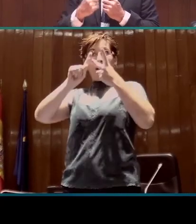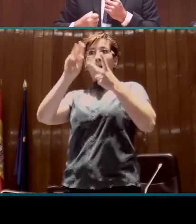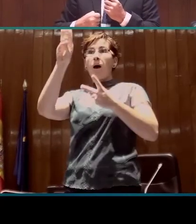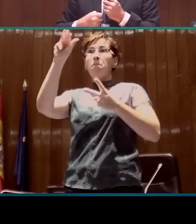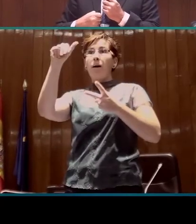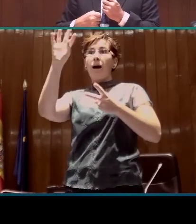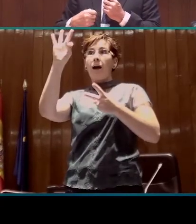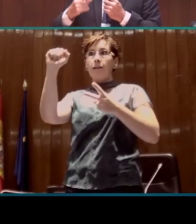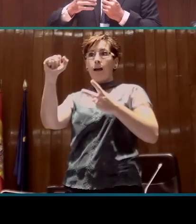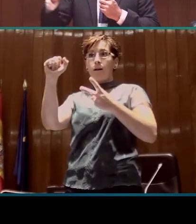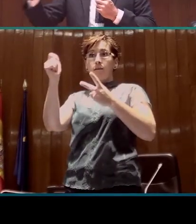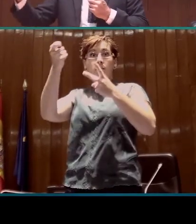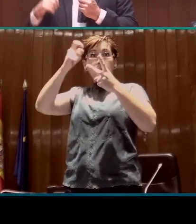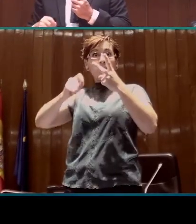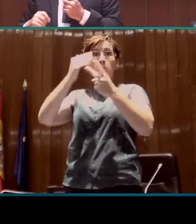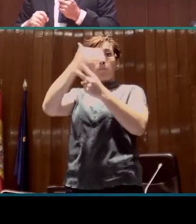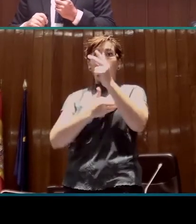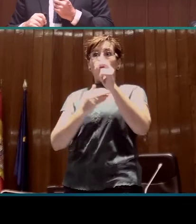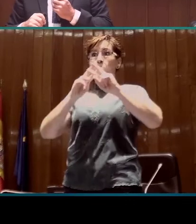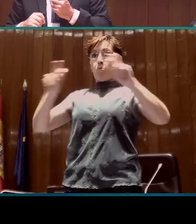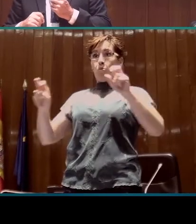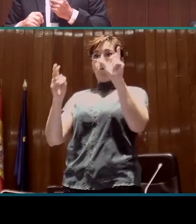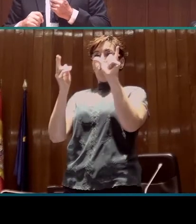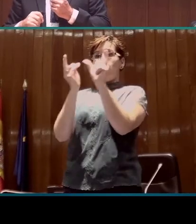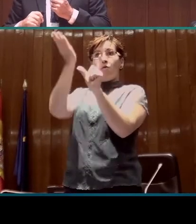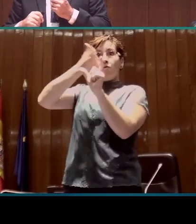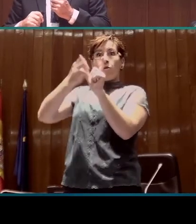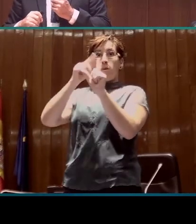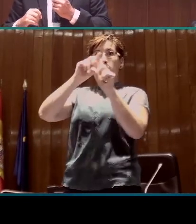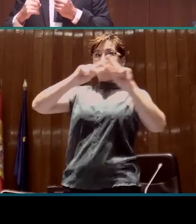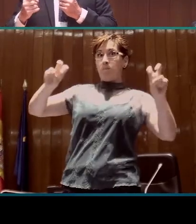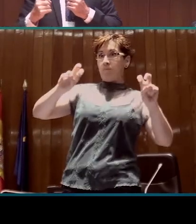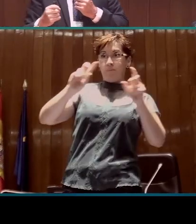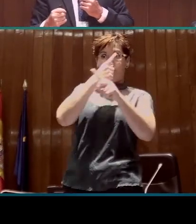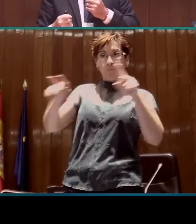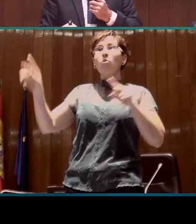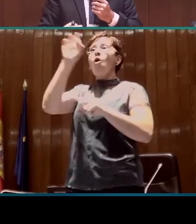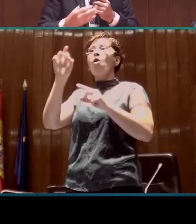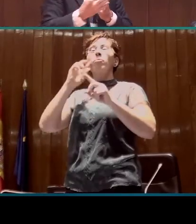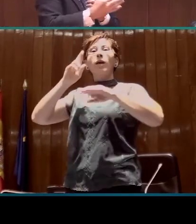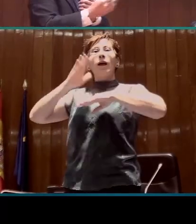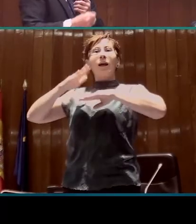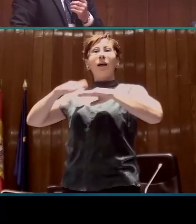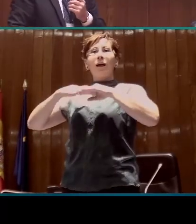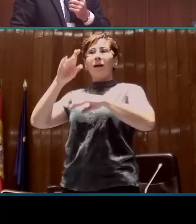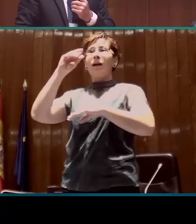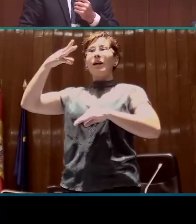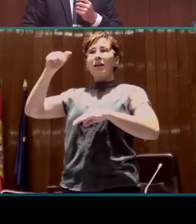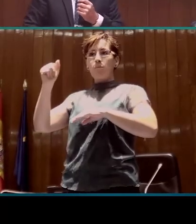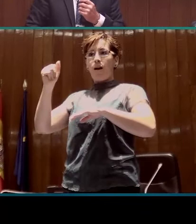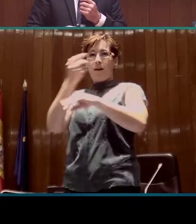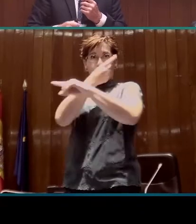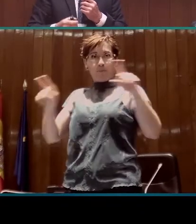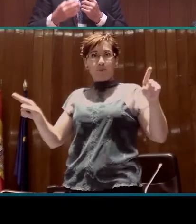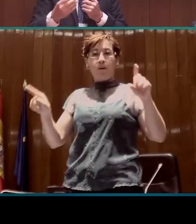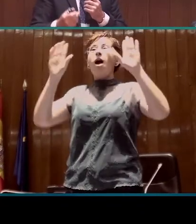todo excepto el primer fonema o otros que comparten la rima. Lo que observamos es